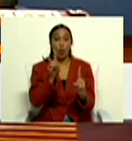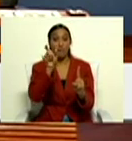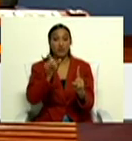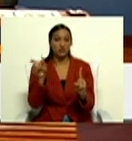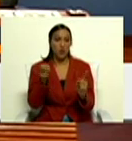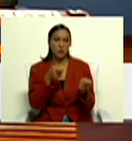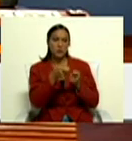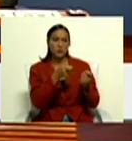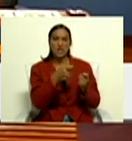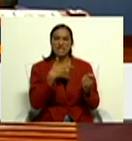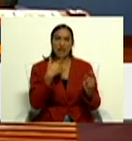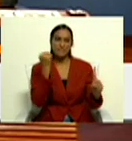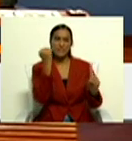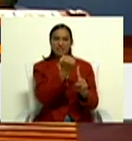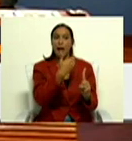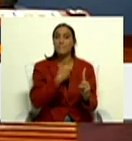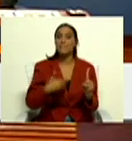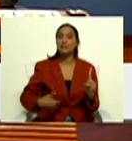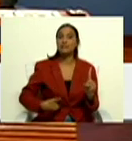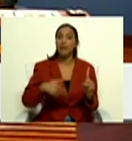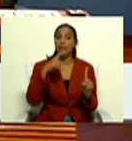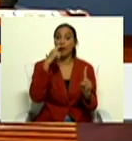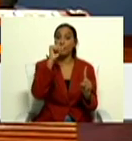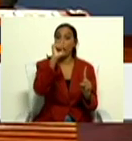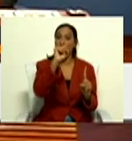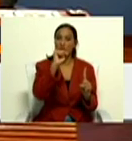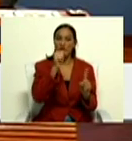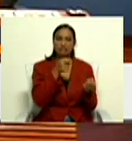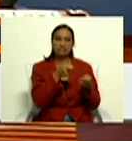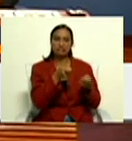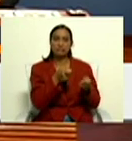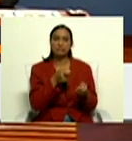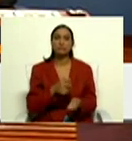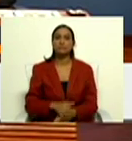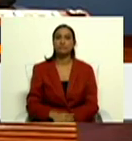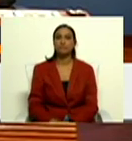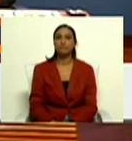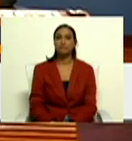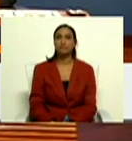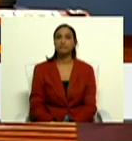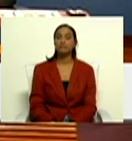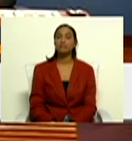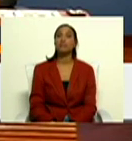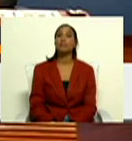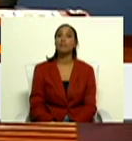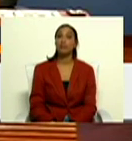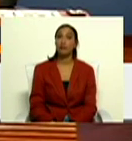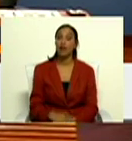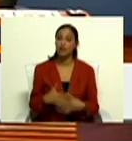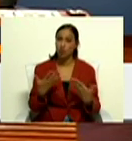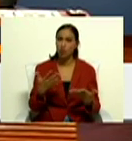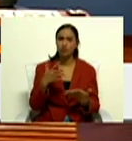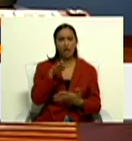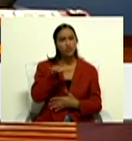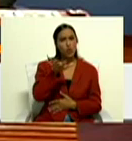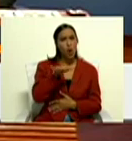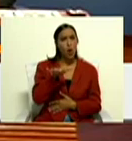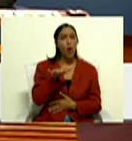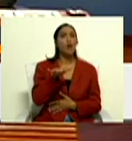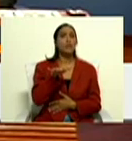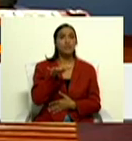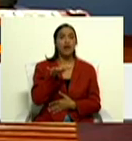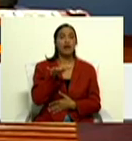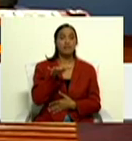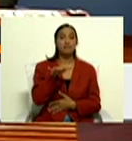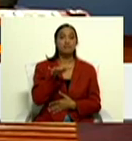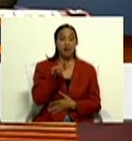Maduro Moros, en momentos en que el ciudadano presidente de la República se encontraba en esa